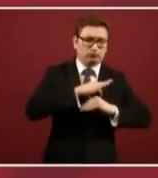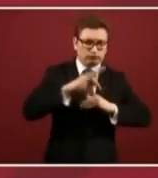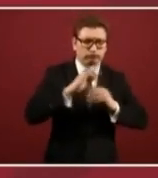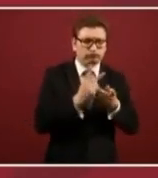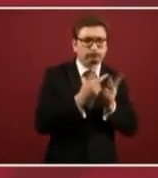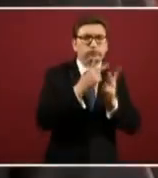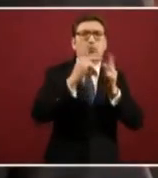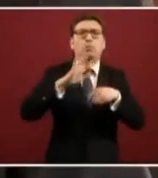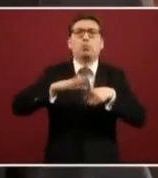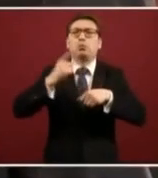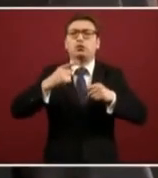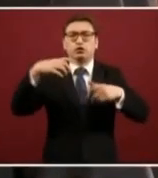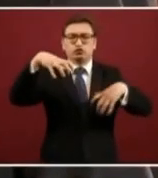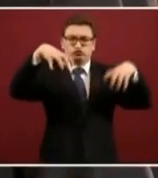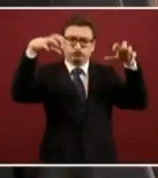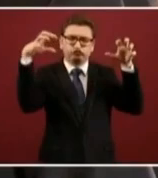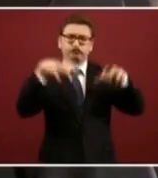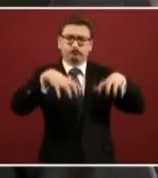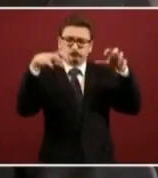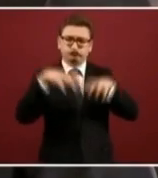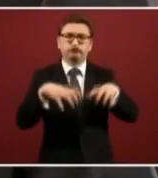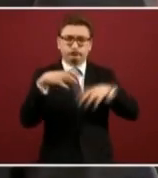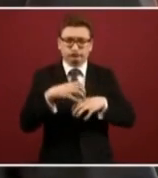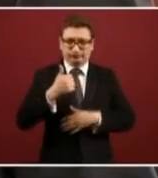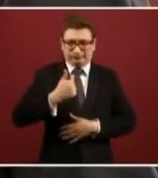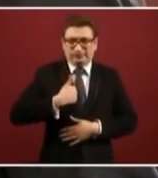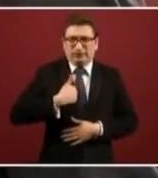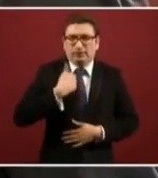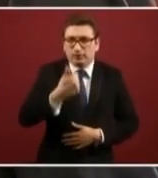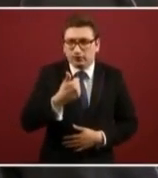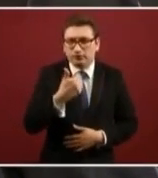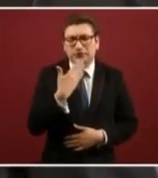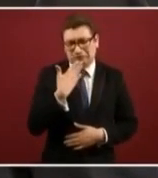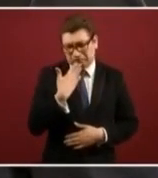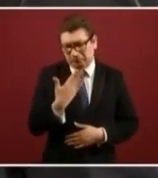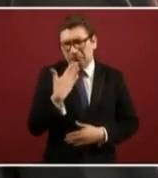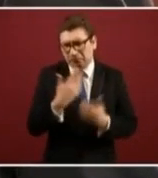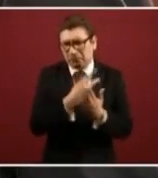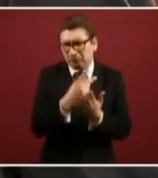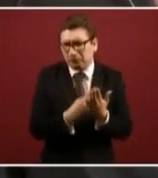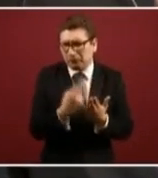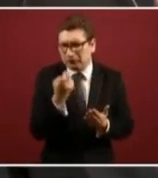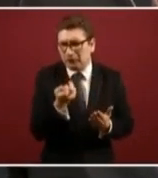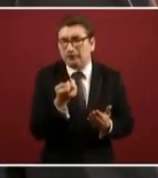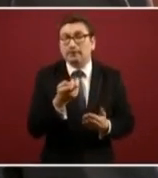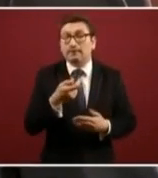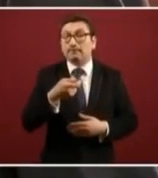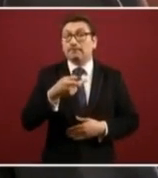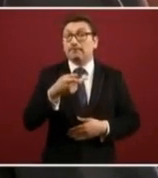hay muchos programas sobre esto, pero nos importa